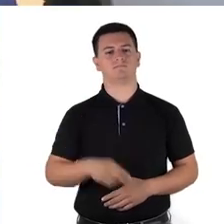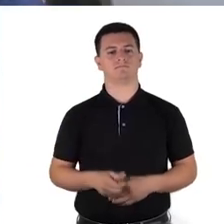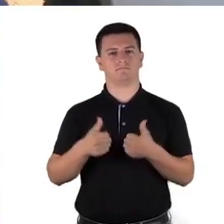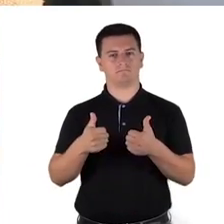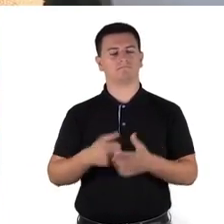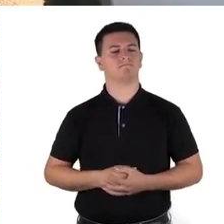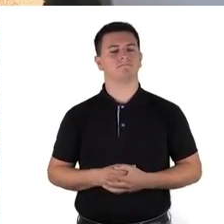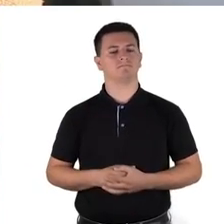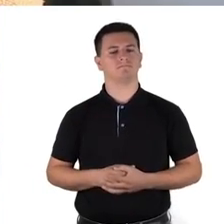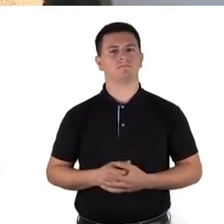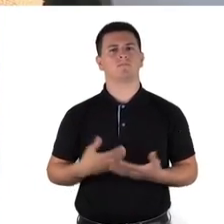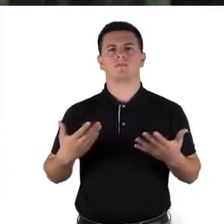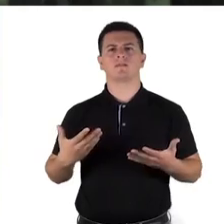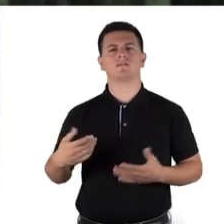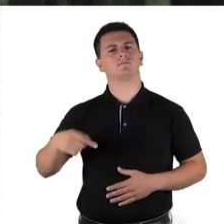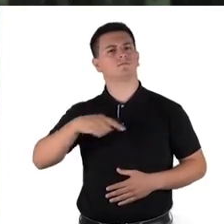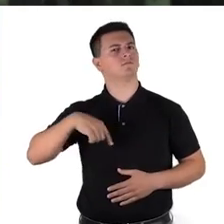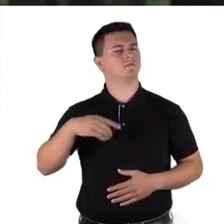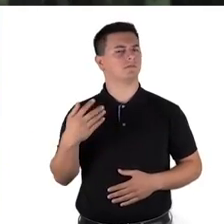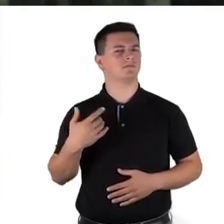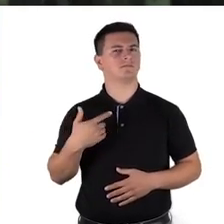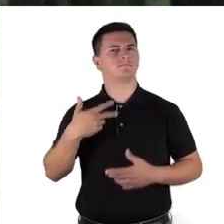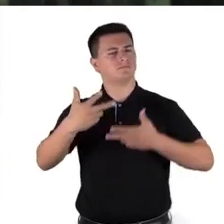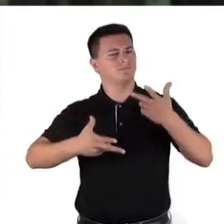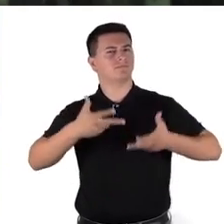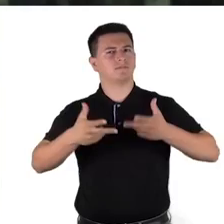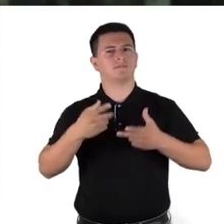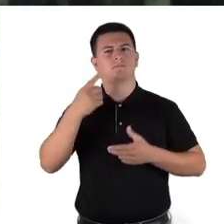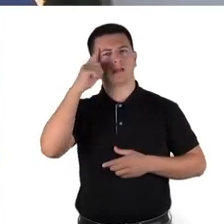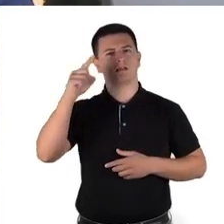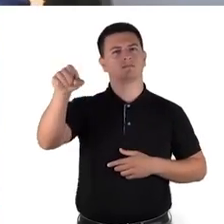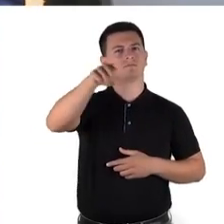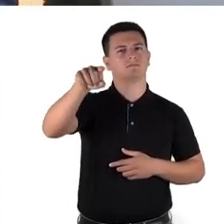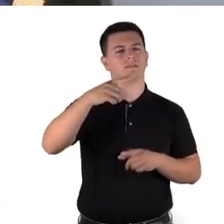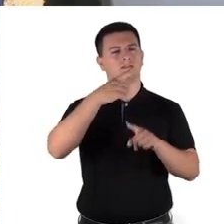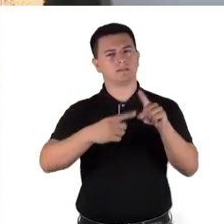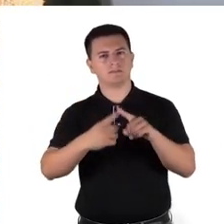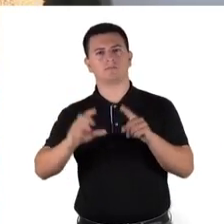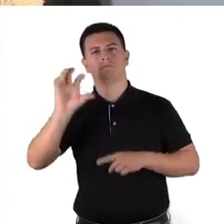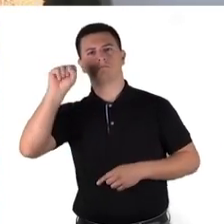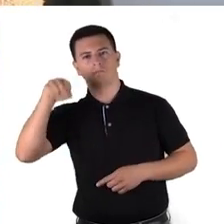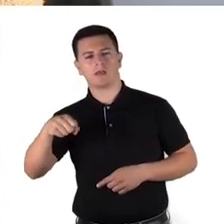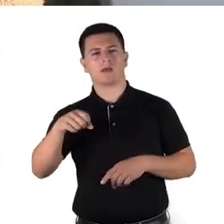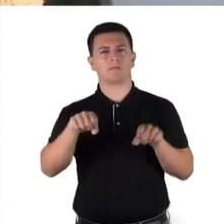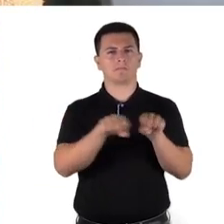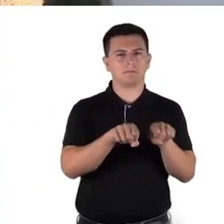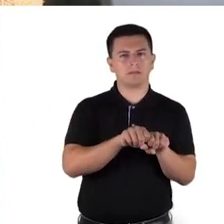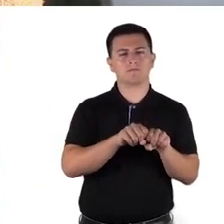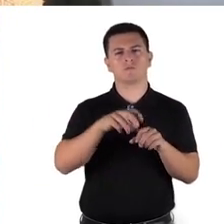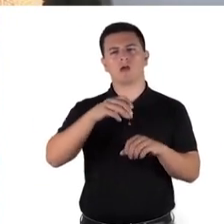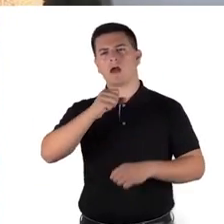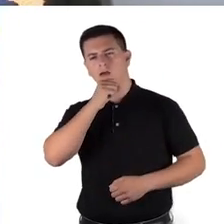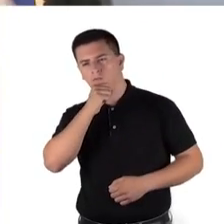Bueno, y ya está con nosotros Marisu. Marisu, ¿cómo estás? Bien, con gusto estar aquí. Bien, nosotros venimos hablando para padres, para